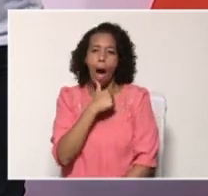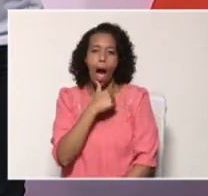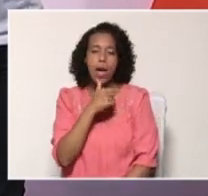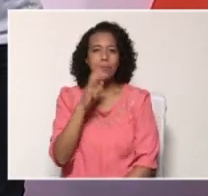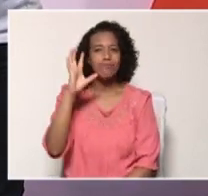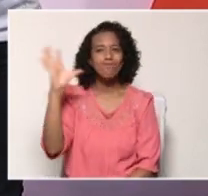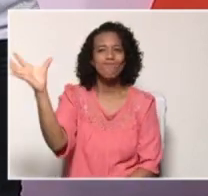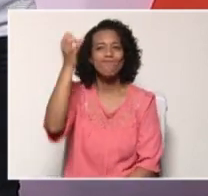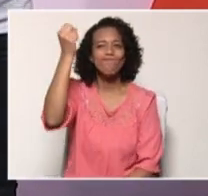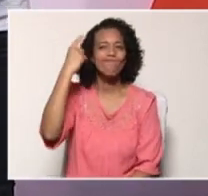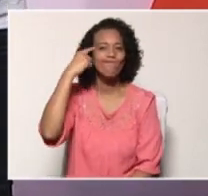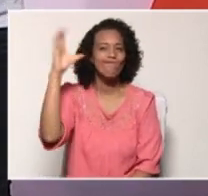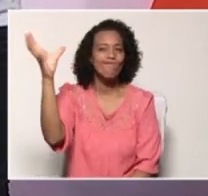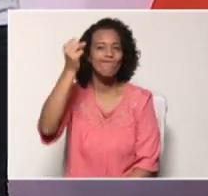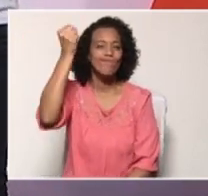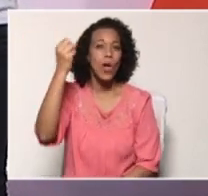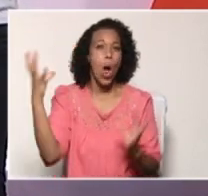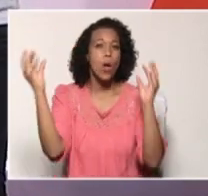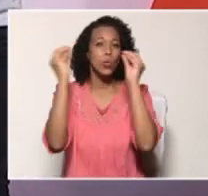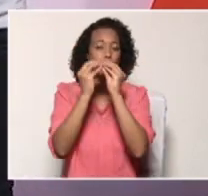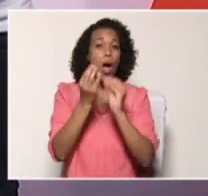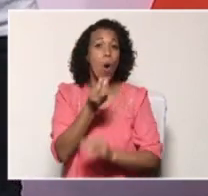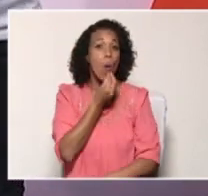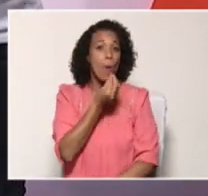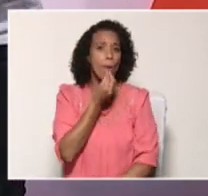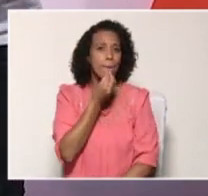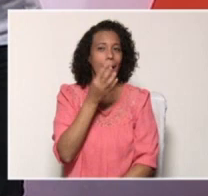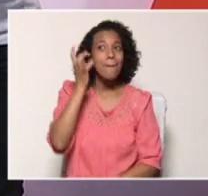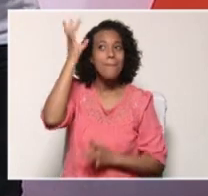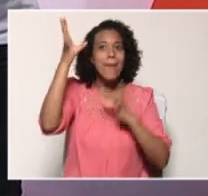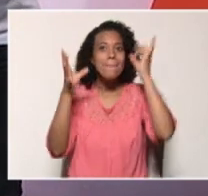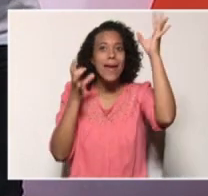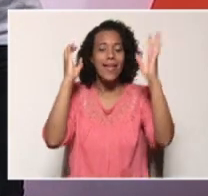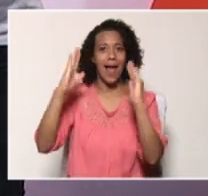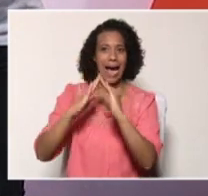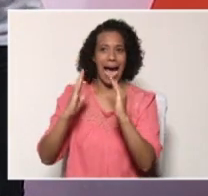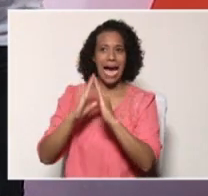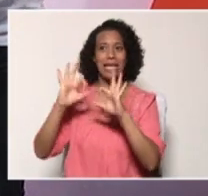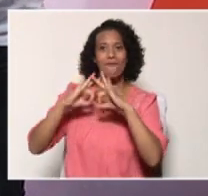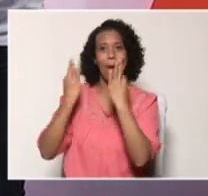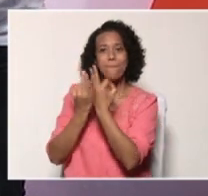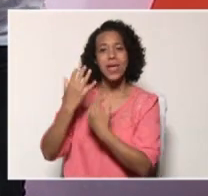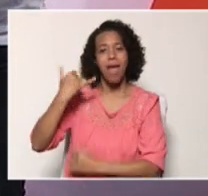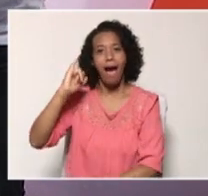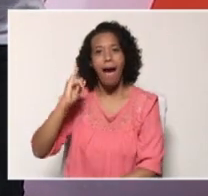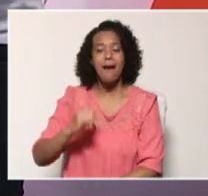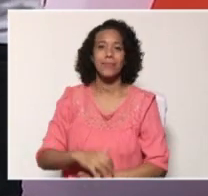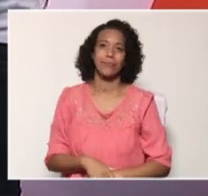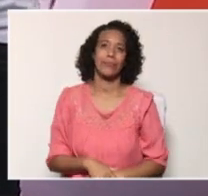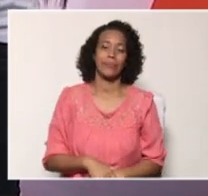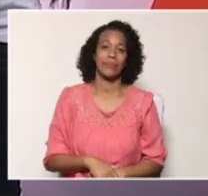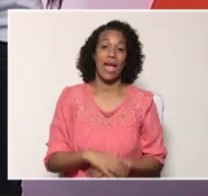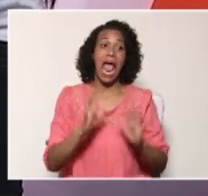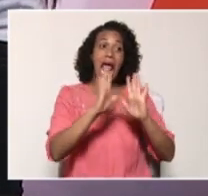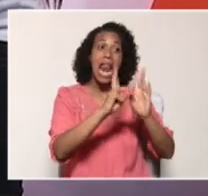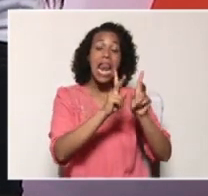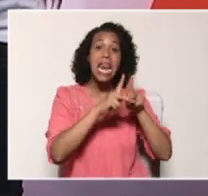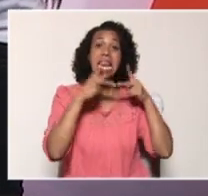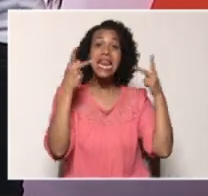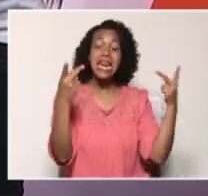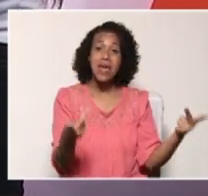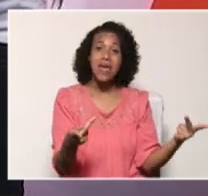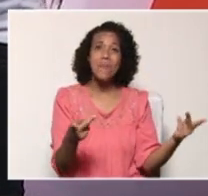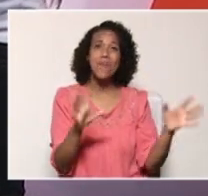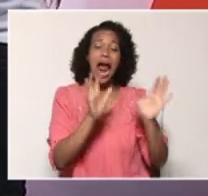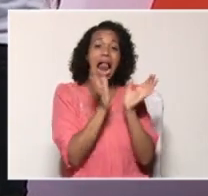una adivinanza que esté relacionada con los alimentos, vamos a inventarla desde casa. En el libro de la colección Bicentenario,